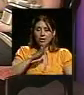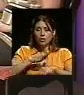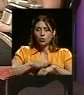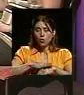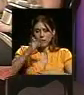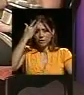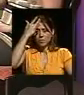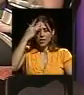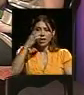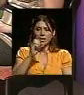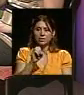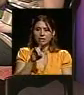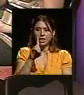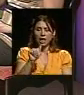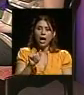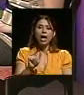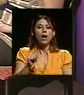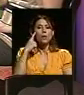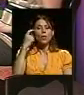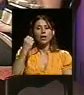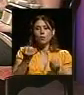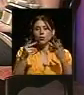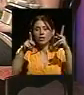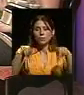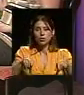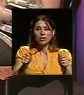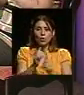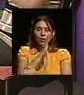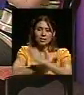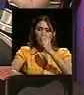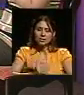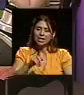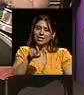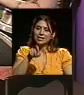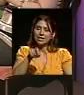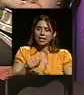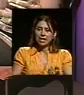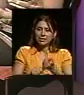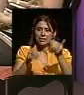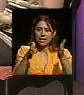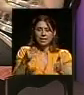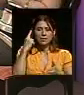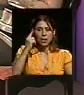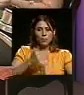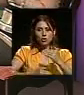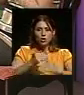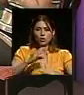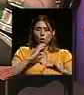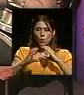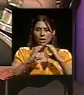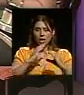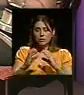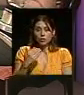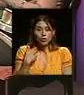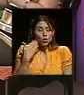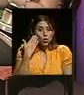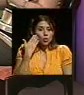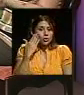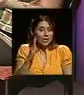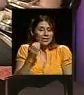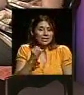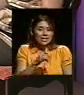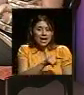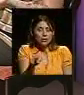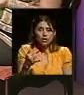con discapacidad requieren de personas asistentes para el proceso de comunicación. No sé ni tan siquiera si esto